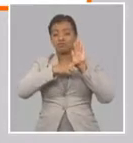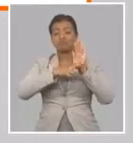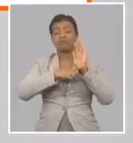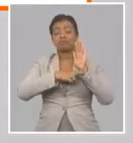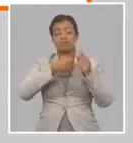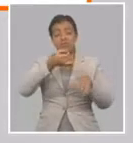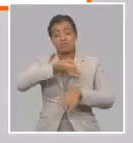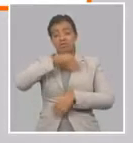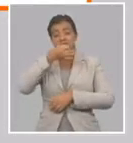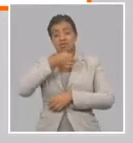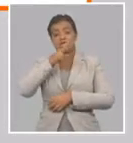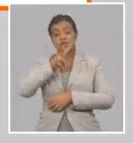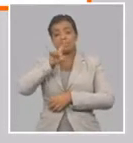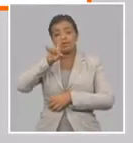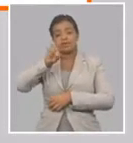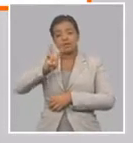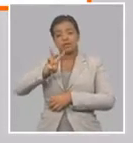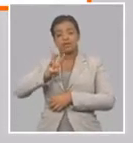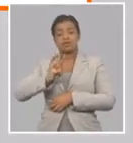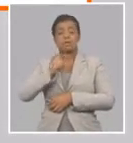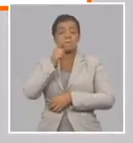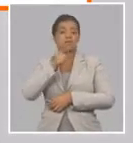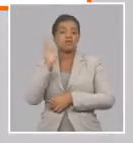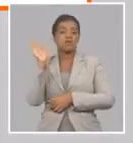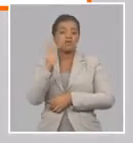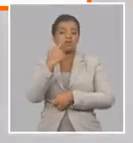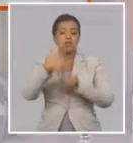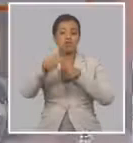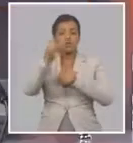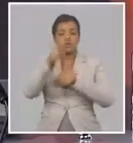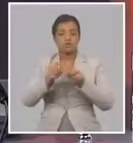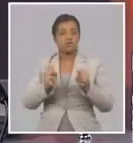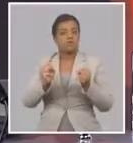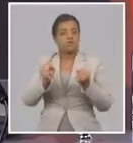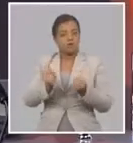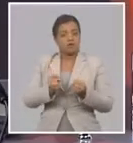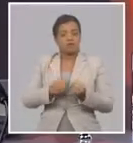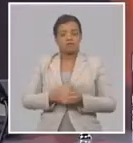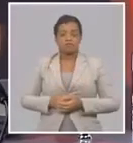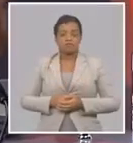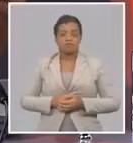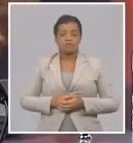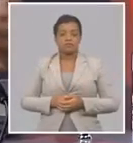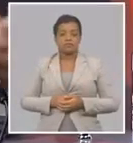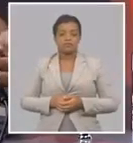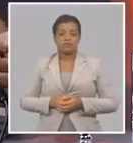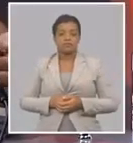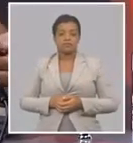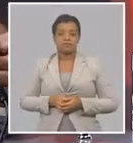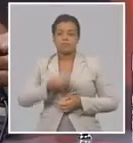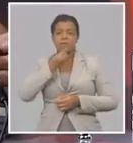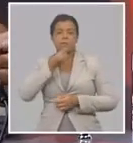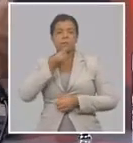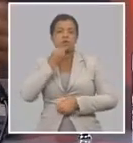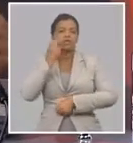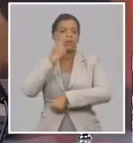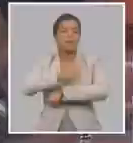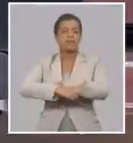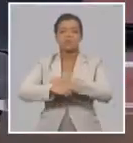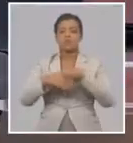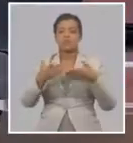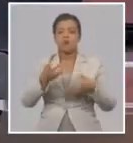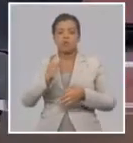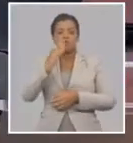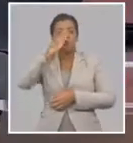es aplicable para todo el viajero internacional que arribe al país sin distinción de nacionalidad a cubanos se